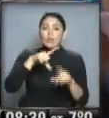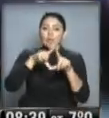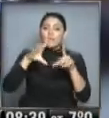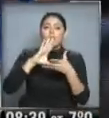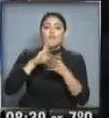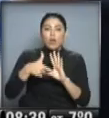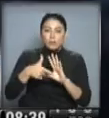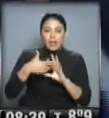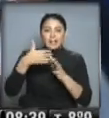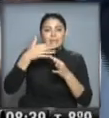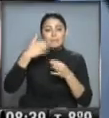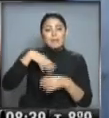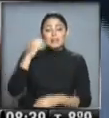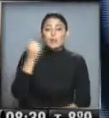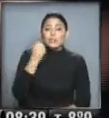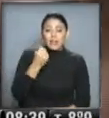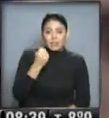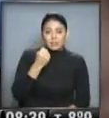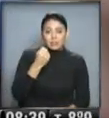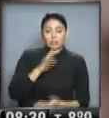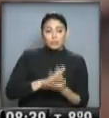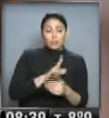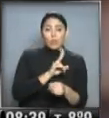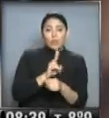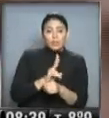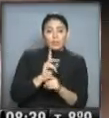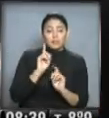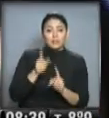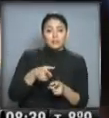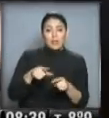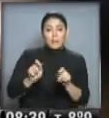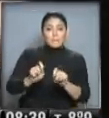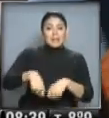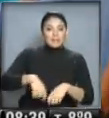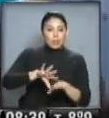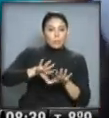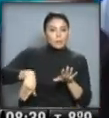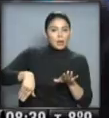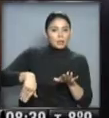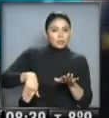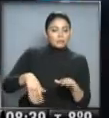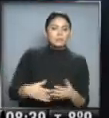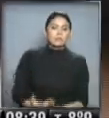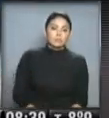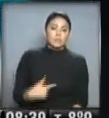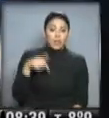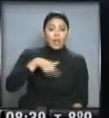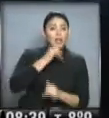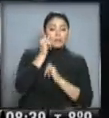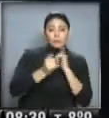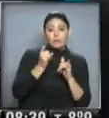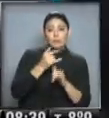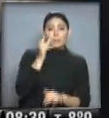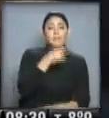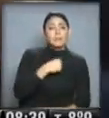método más importante en el cuidado y también anticonceptivo que es el preservativo y esto lo contamos acá porque